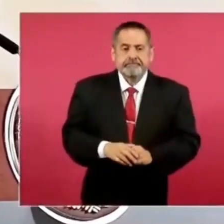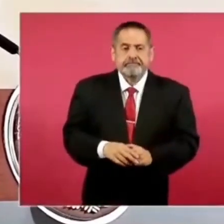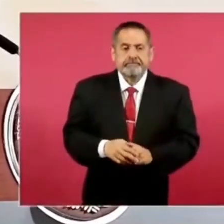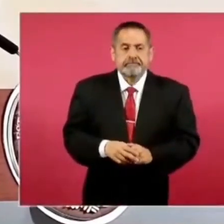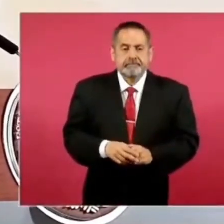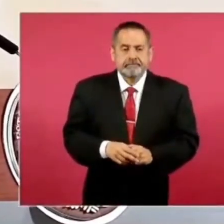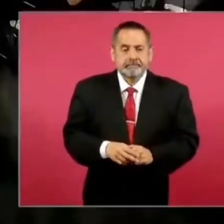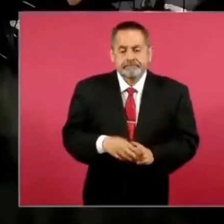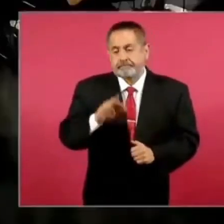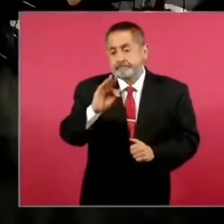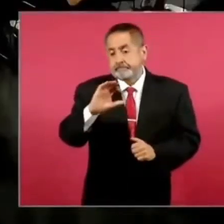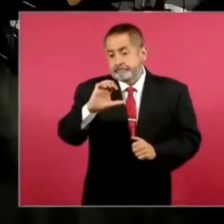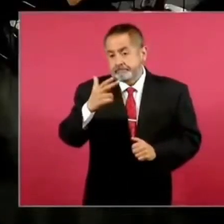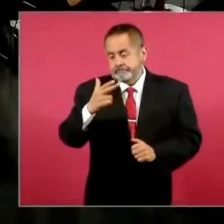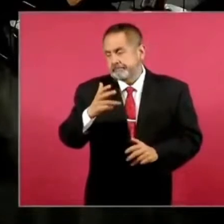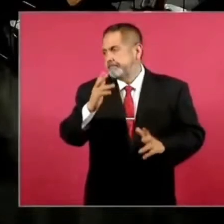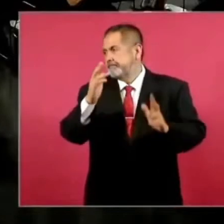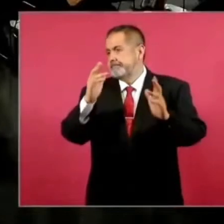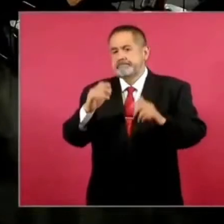Calderón,